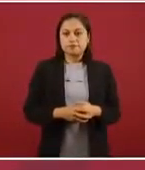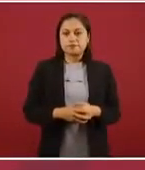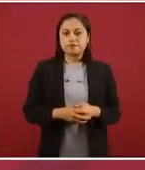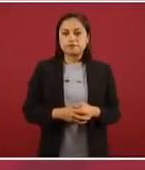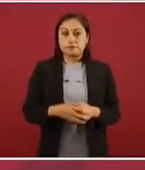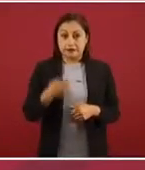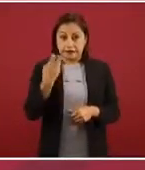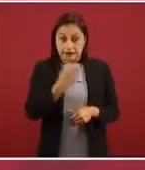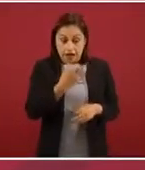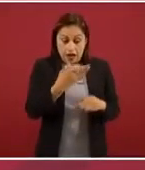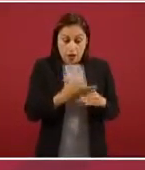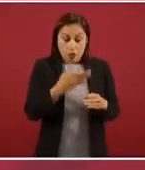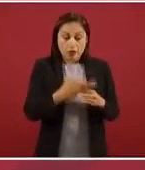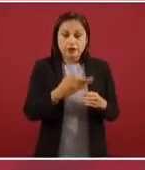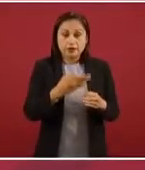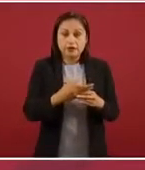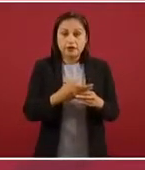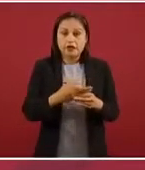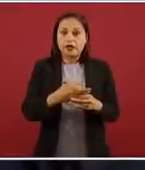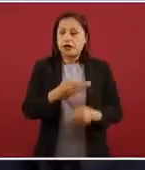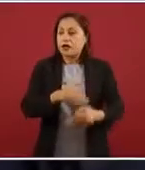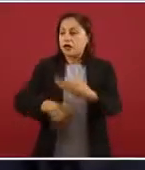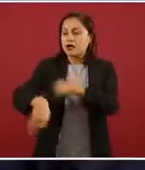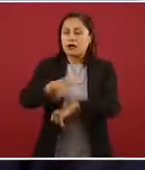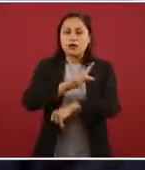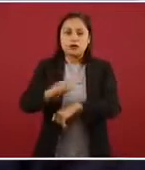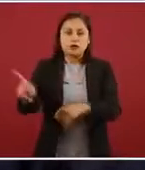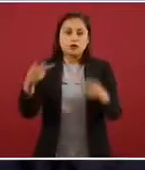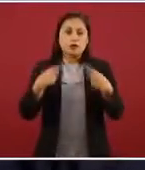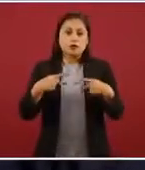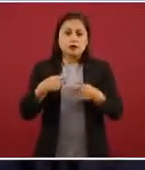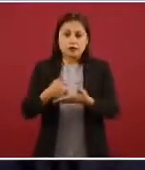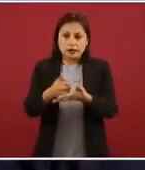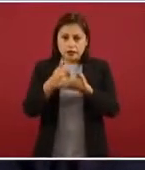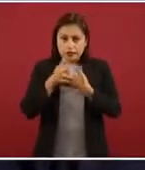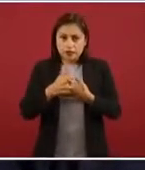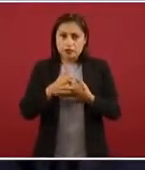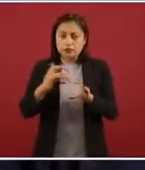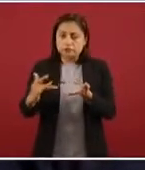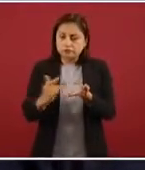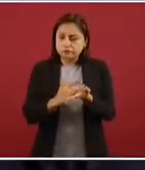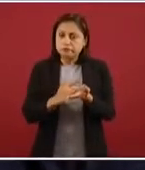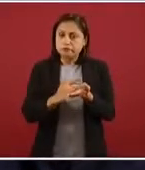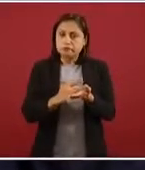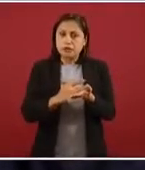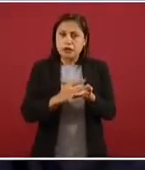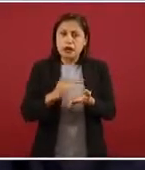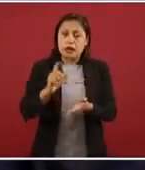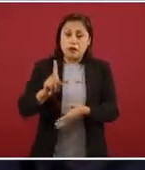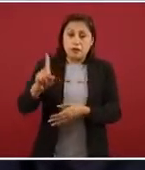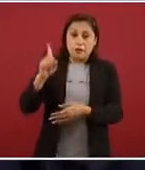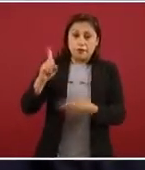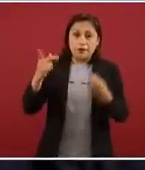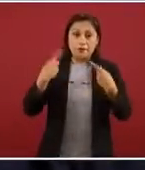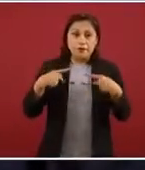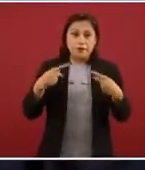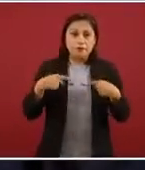hacerse con el apoyo de todos. La gente respondió muy bien, porque si no